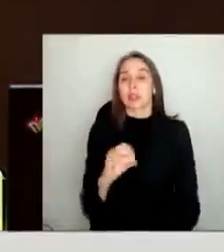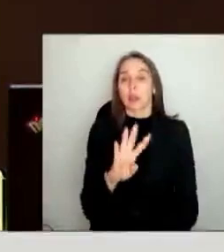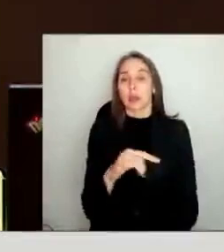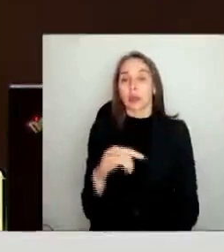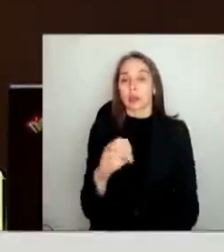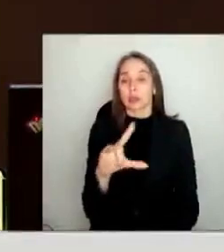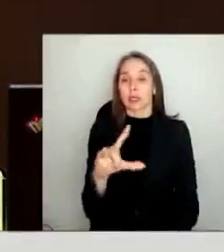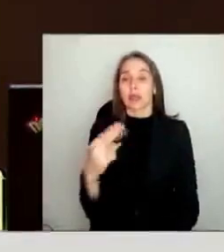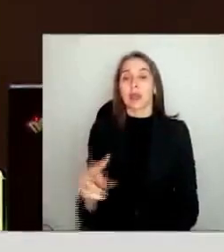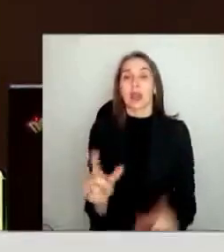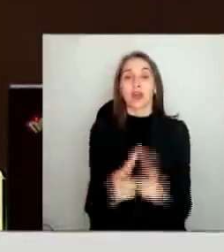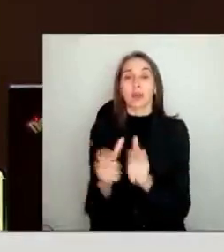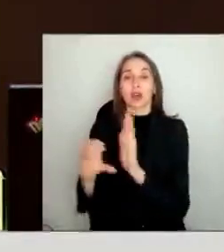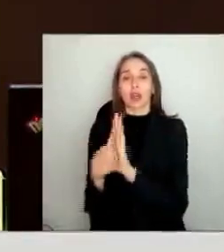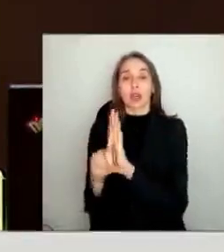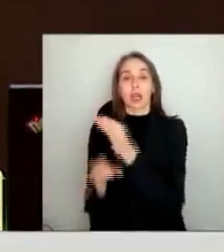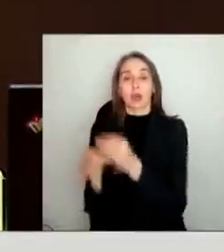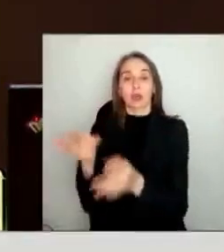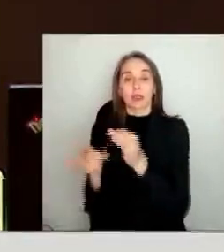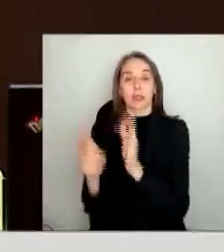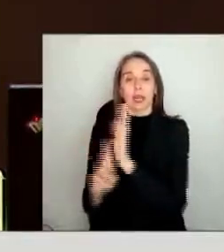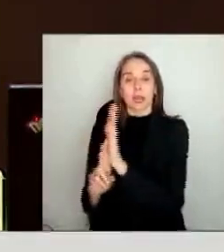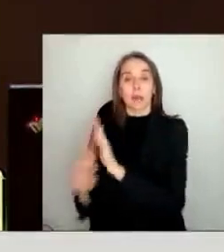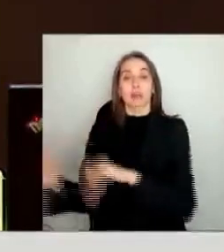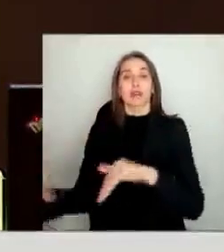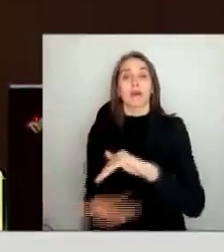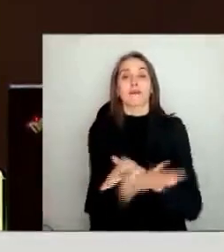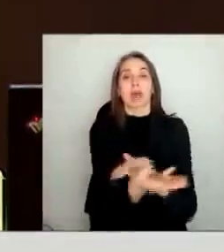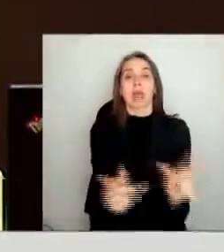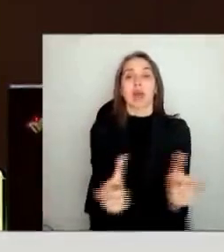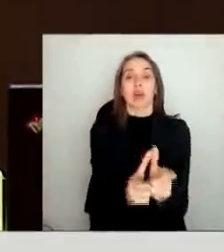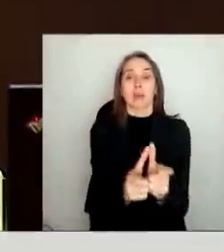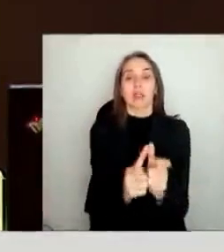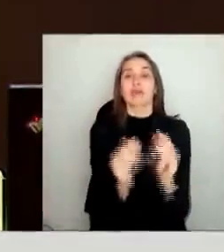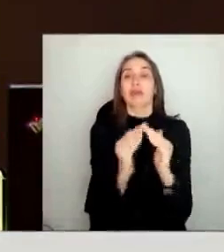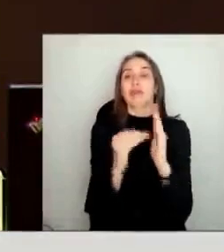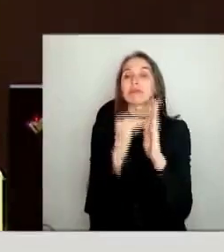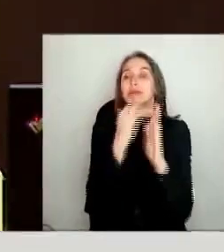comisión de Constitución legislación justicia y reglamento a la comisión de vivienda en